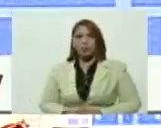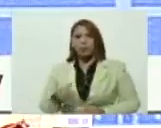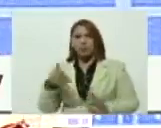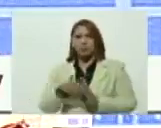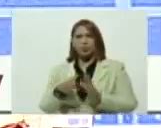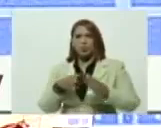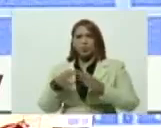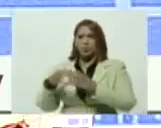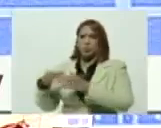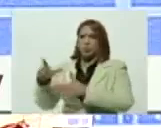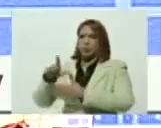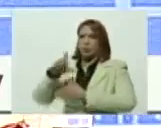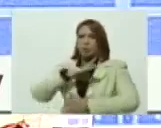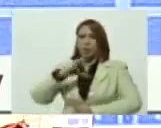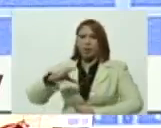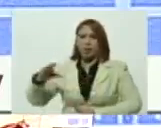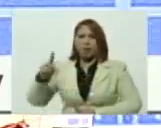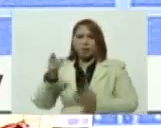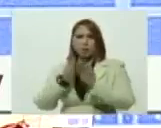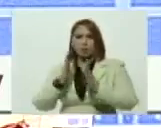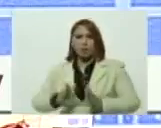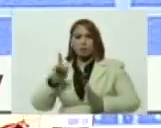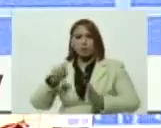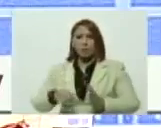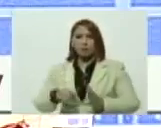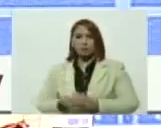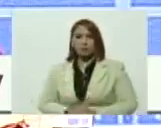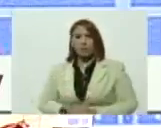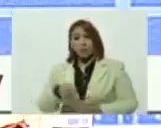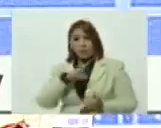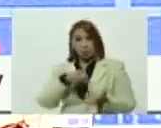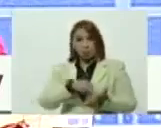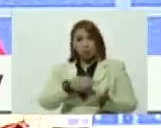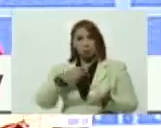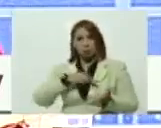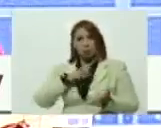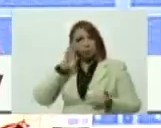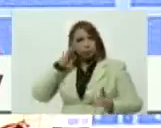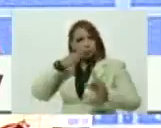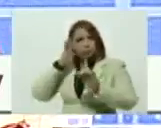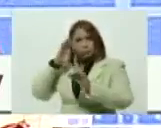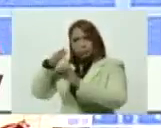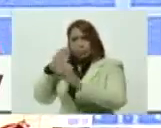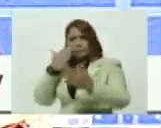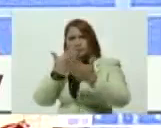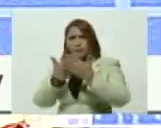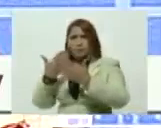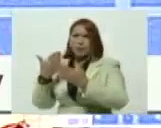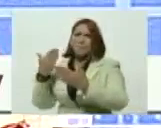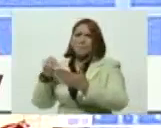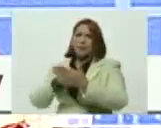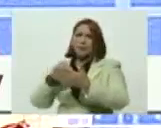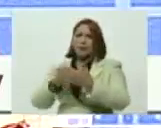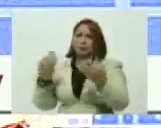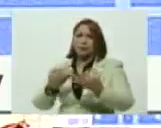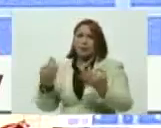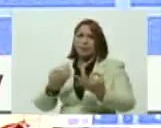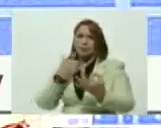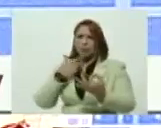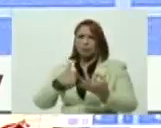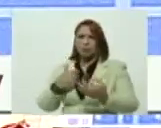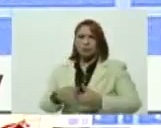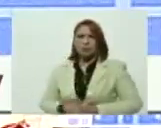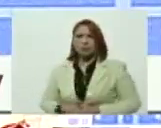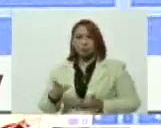Continental Latinoamericana y Caribeña de Estudiantes. Presidente, desde lo nacional estamos abordando los frentes de batalla que usted siempre nos menciona,